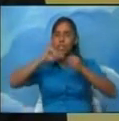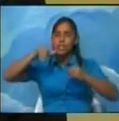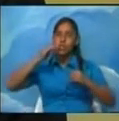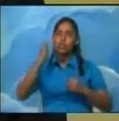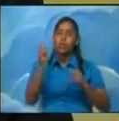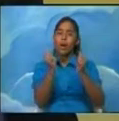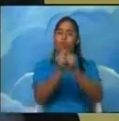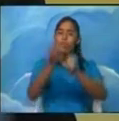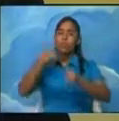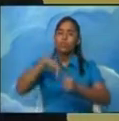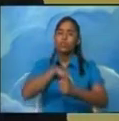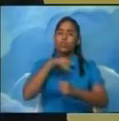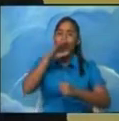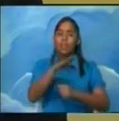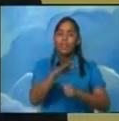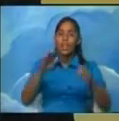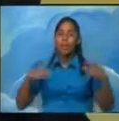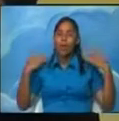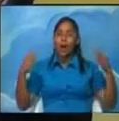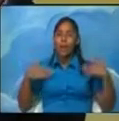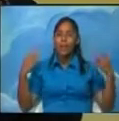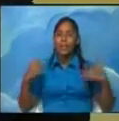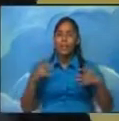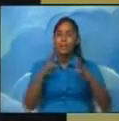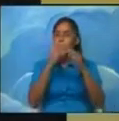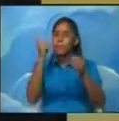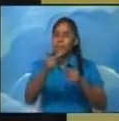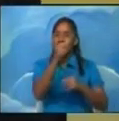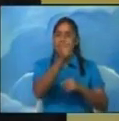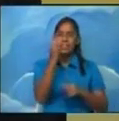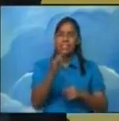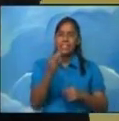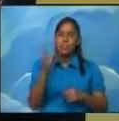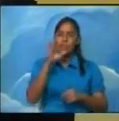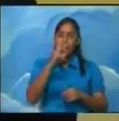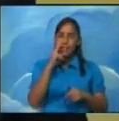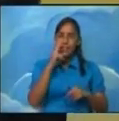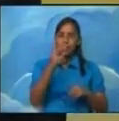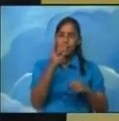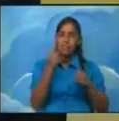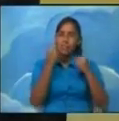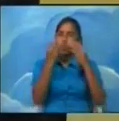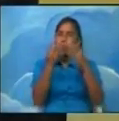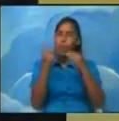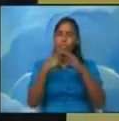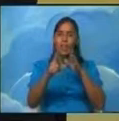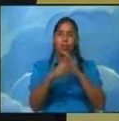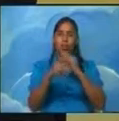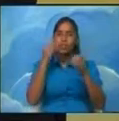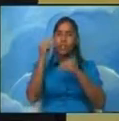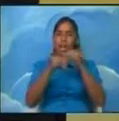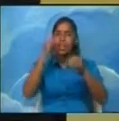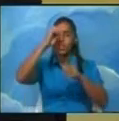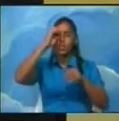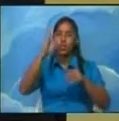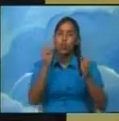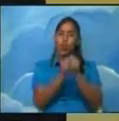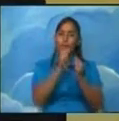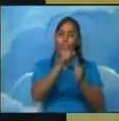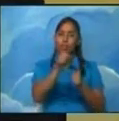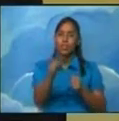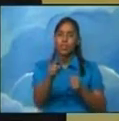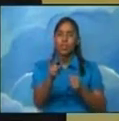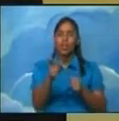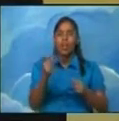con nosotros. Estaremos alegres. La gente siempre está viendo cuántas cosas ha hecho Dios contigo. La